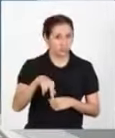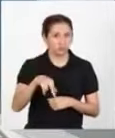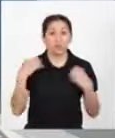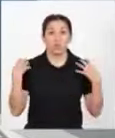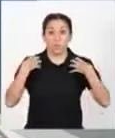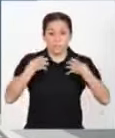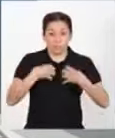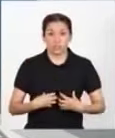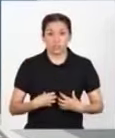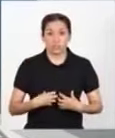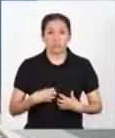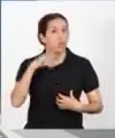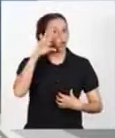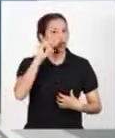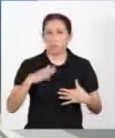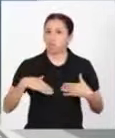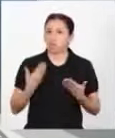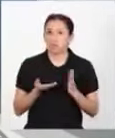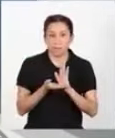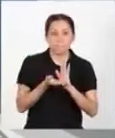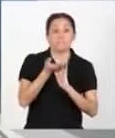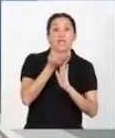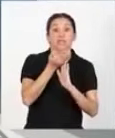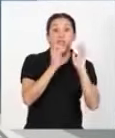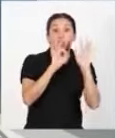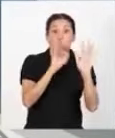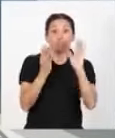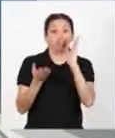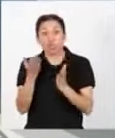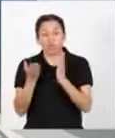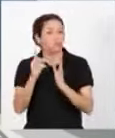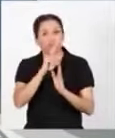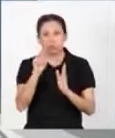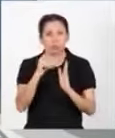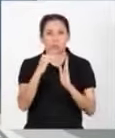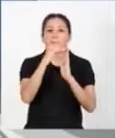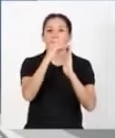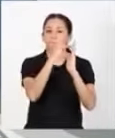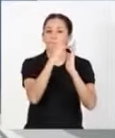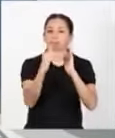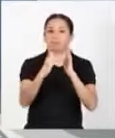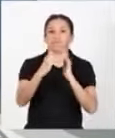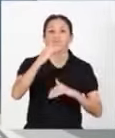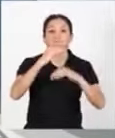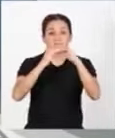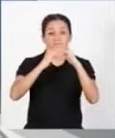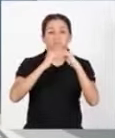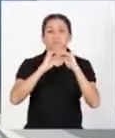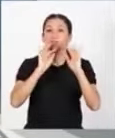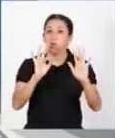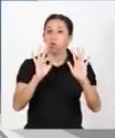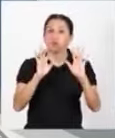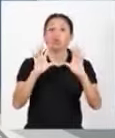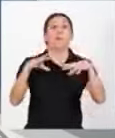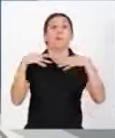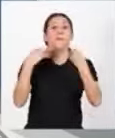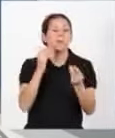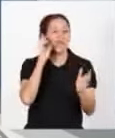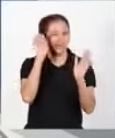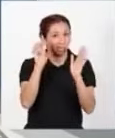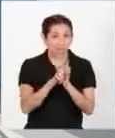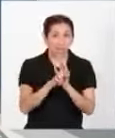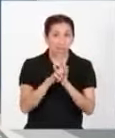Entonces, efectivamente, la mochila no debe ser demasiado pesada. Porque, si